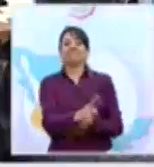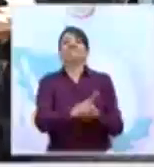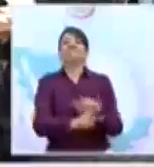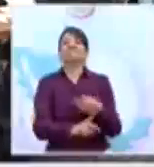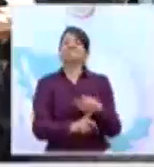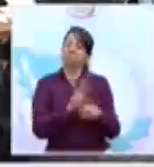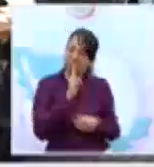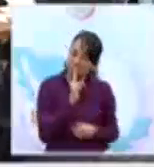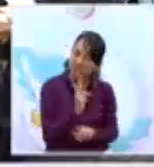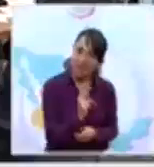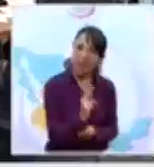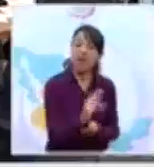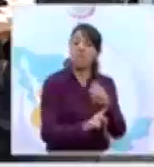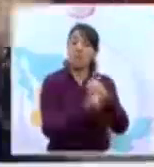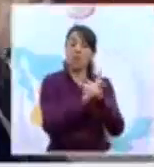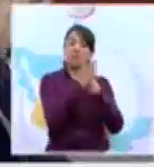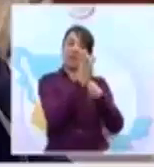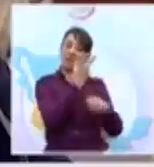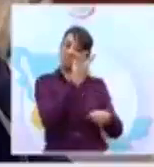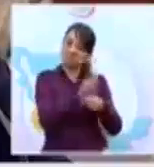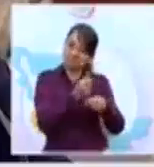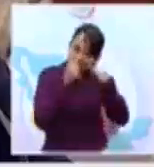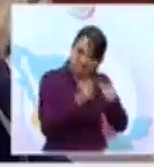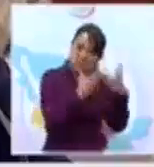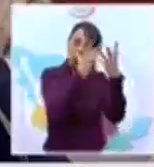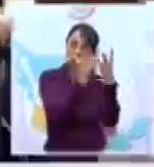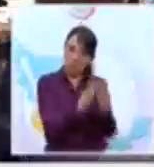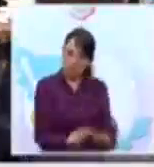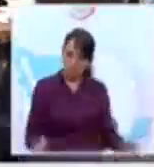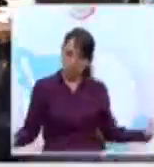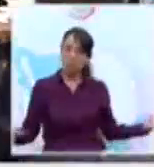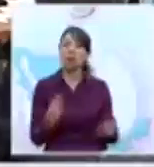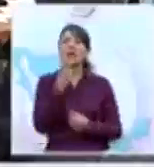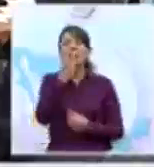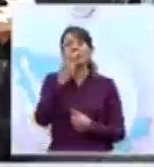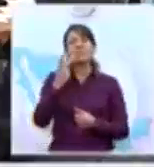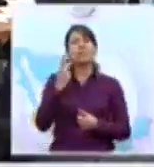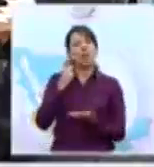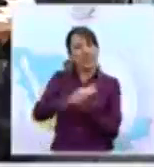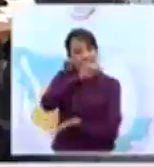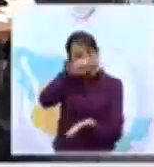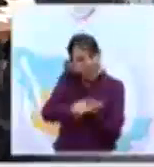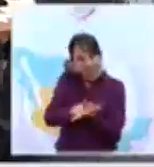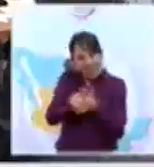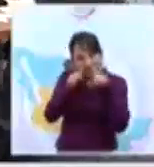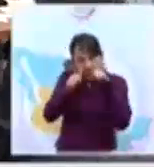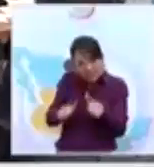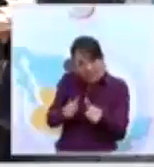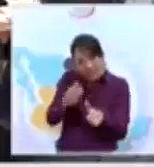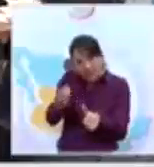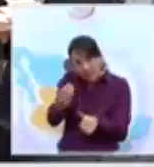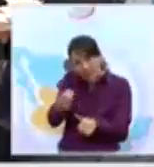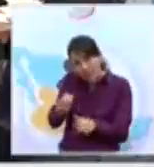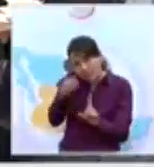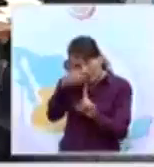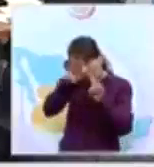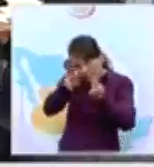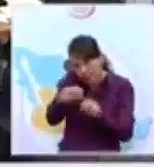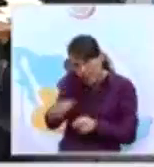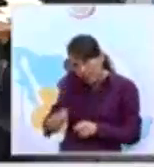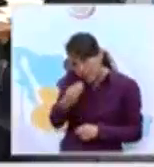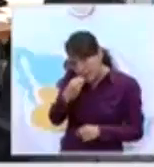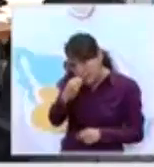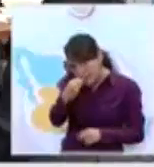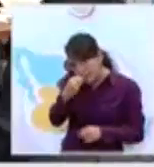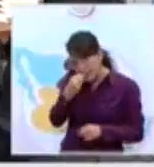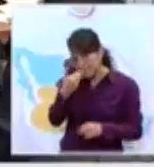poco el escenario de hacia dónde se está encaminando esta política de alimentación. Finalmente estamos hablando de lo que se pone sobre la